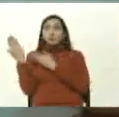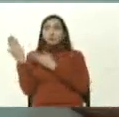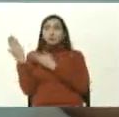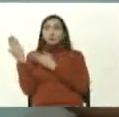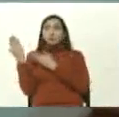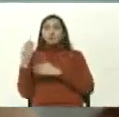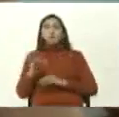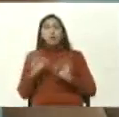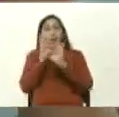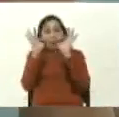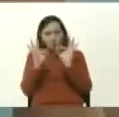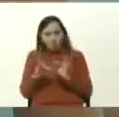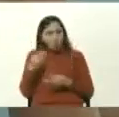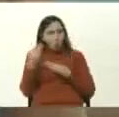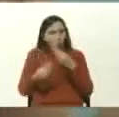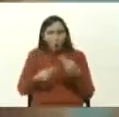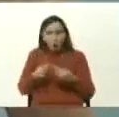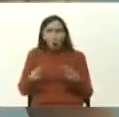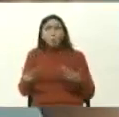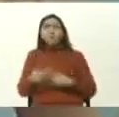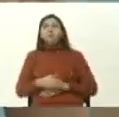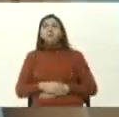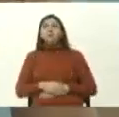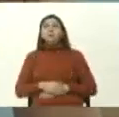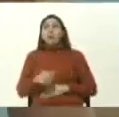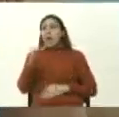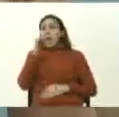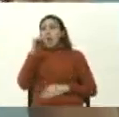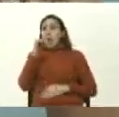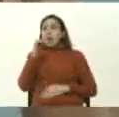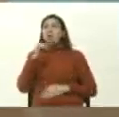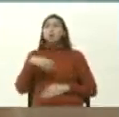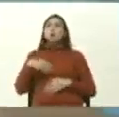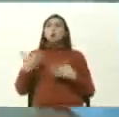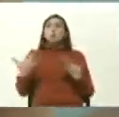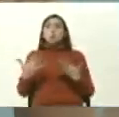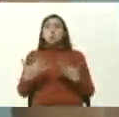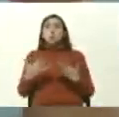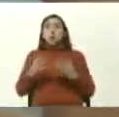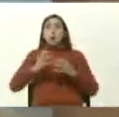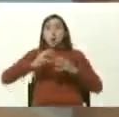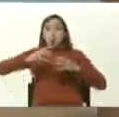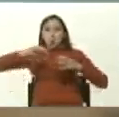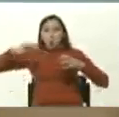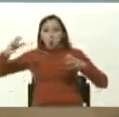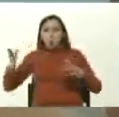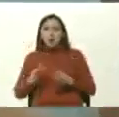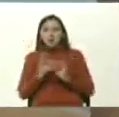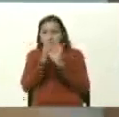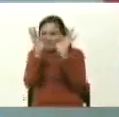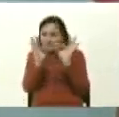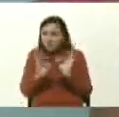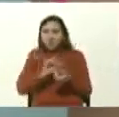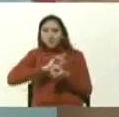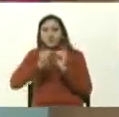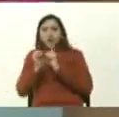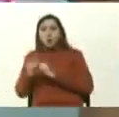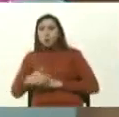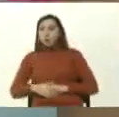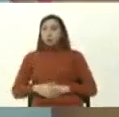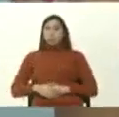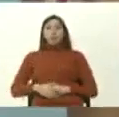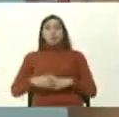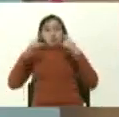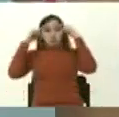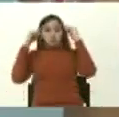ebullición, podemos hacer que él se evapore y excelente, luego se condense. Bueno, ¿cuántos científicos